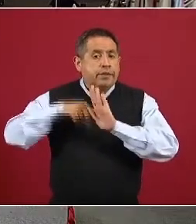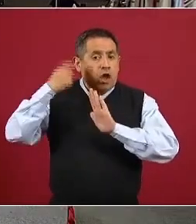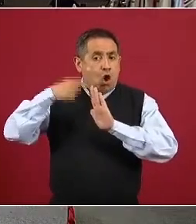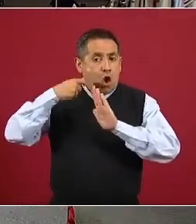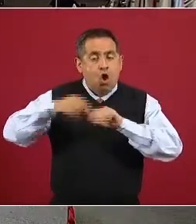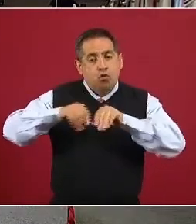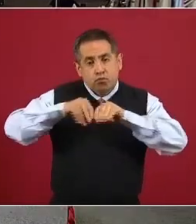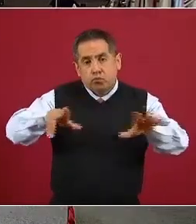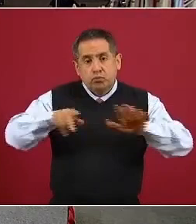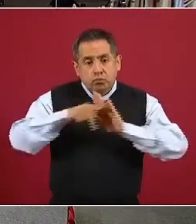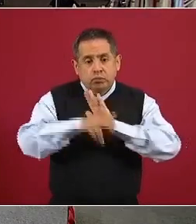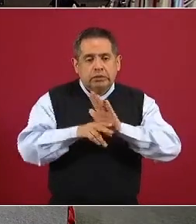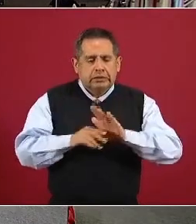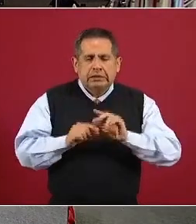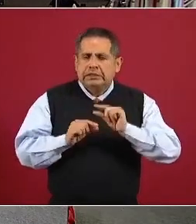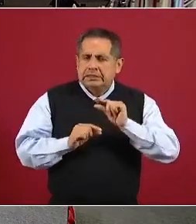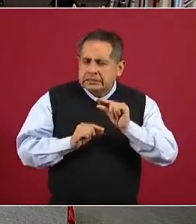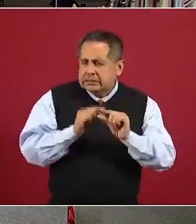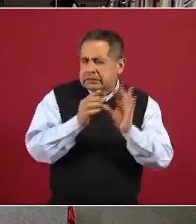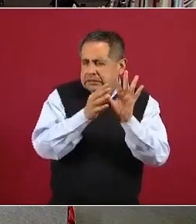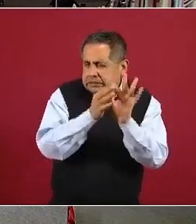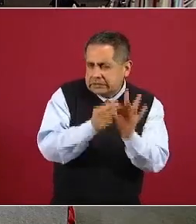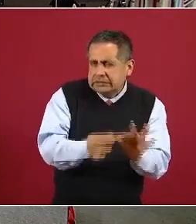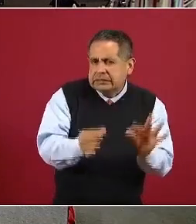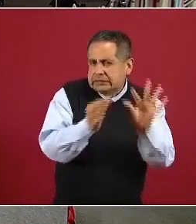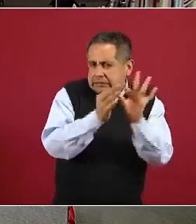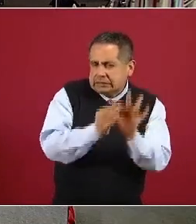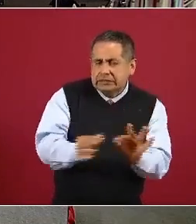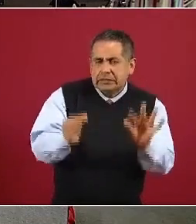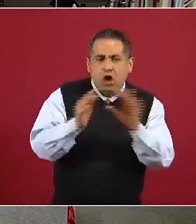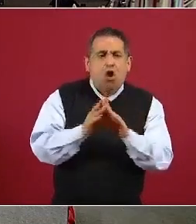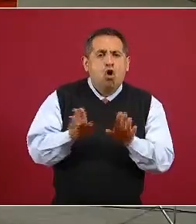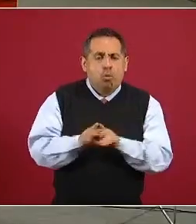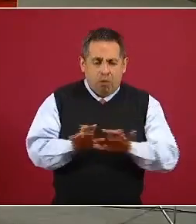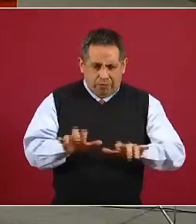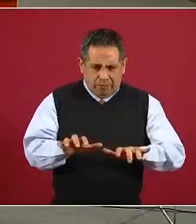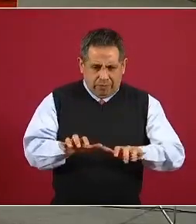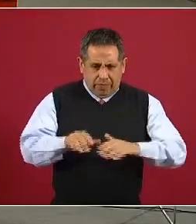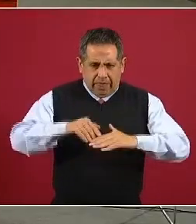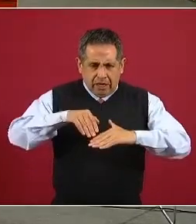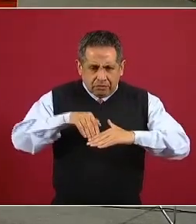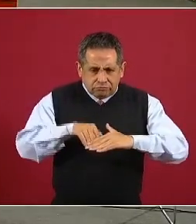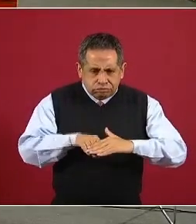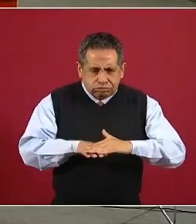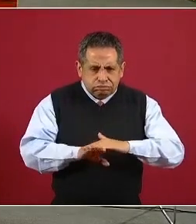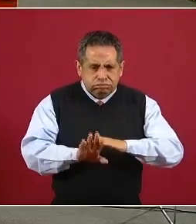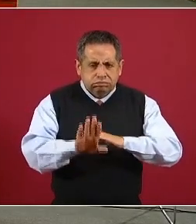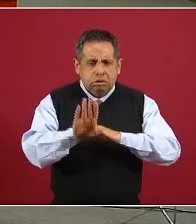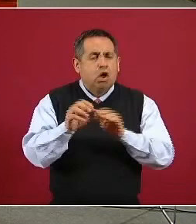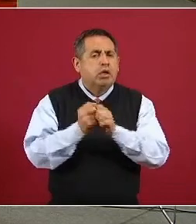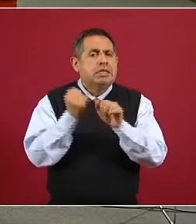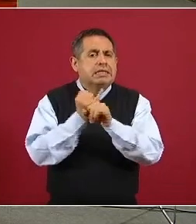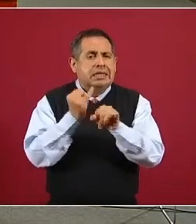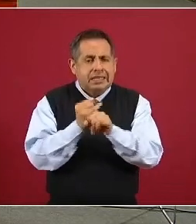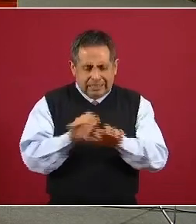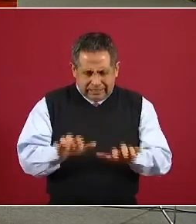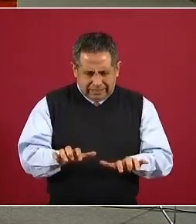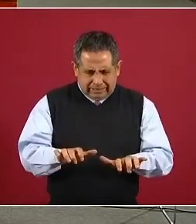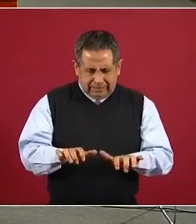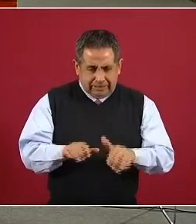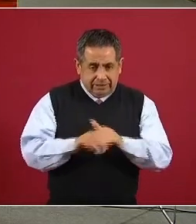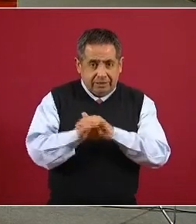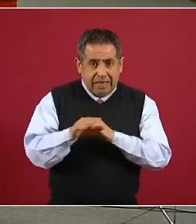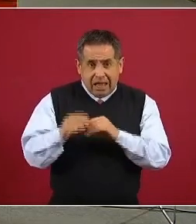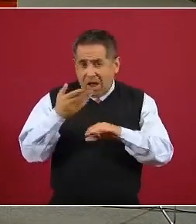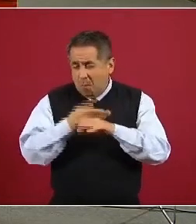estamos yendo muy despacio en cómo se genera la línea de captura. Lo estamos haciendo no porque sea